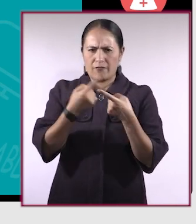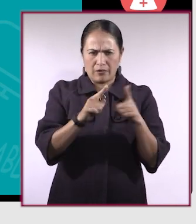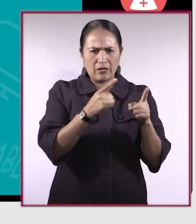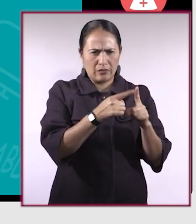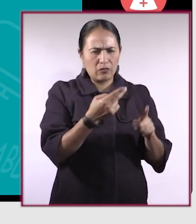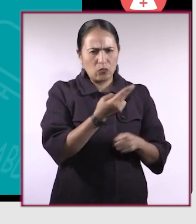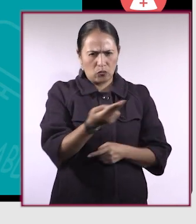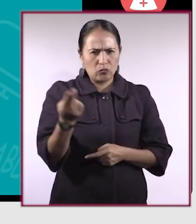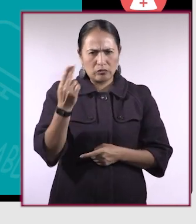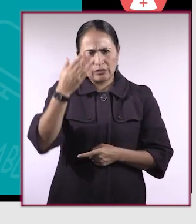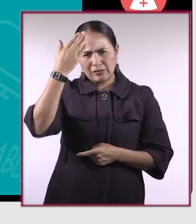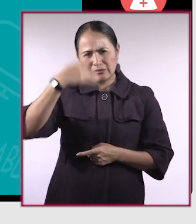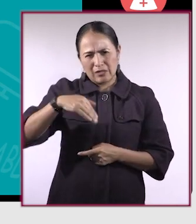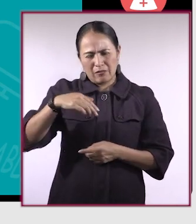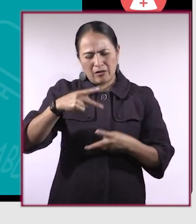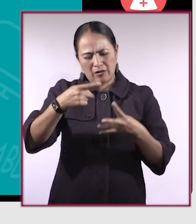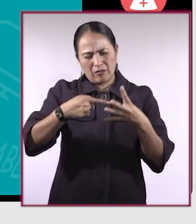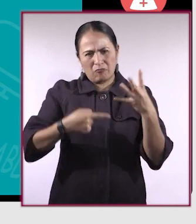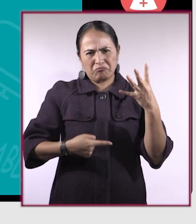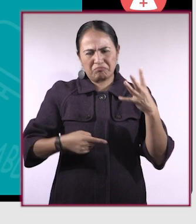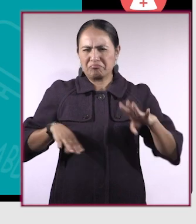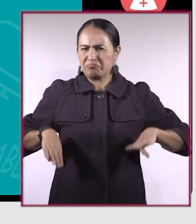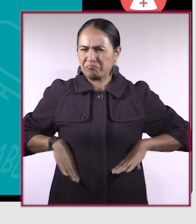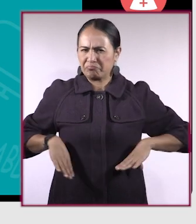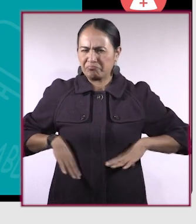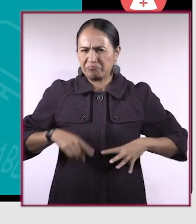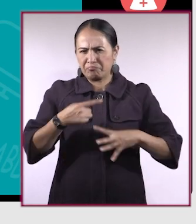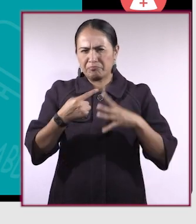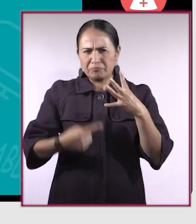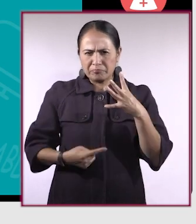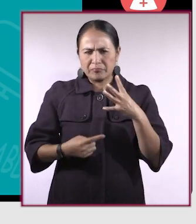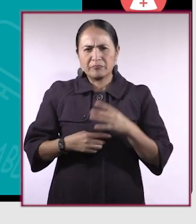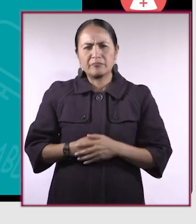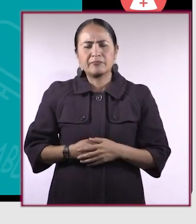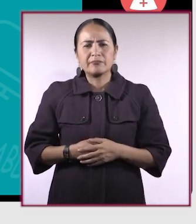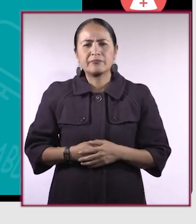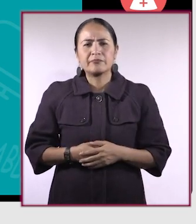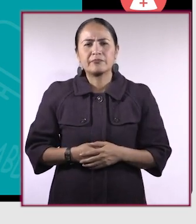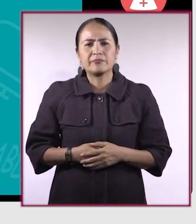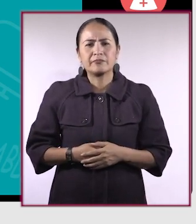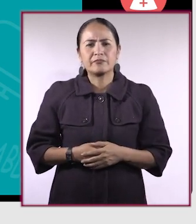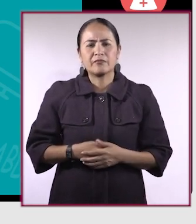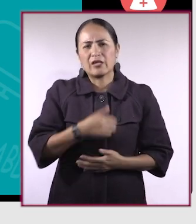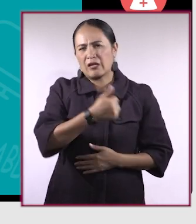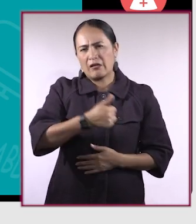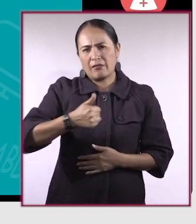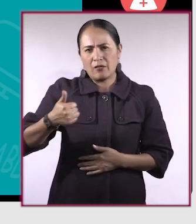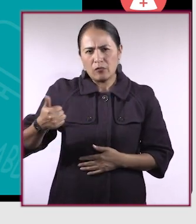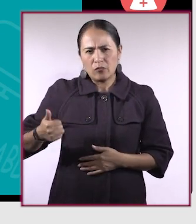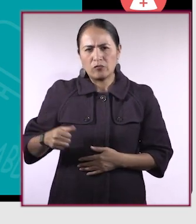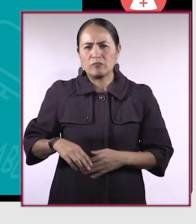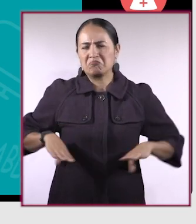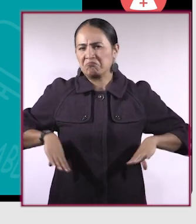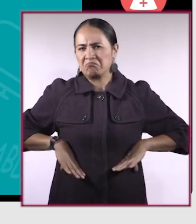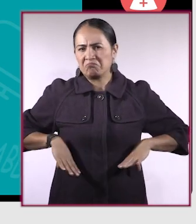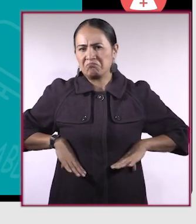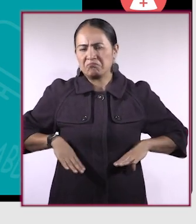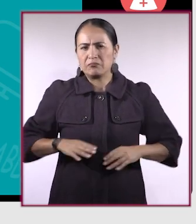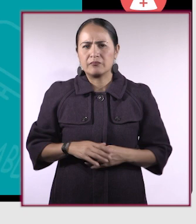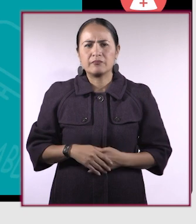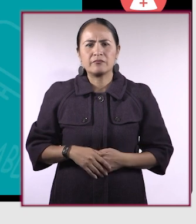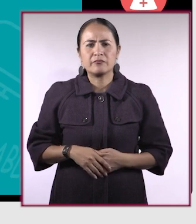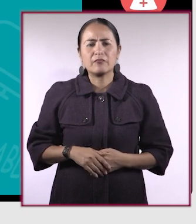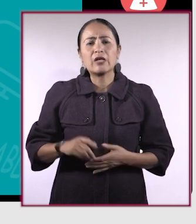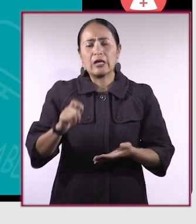muchos de ustedes sabrán, pues ciertas particularidades, ¿no? el escribir una